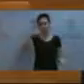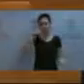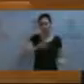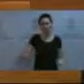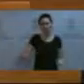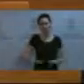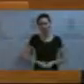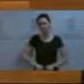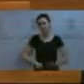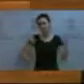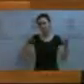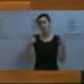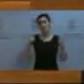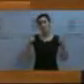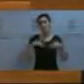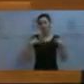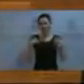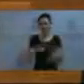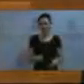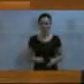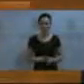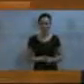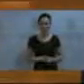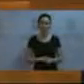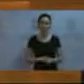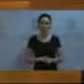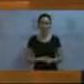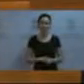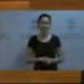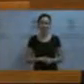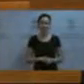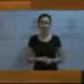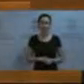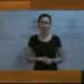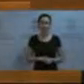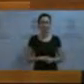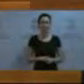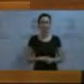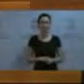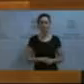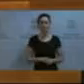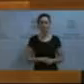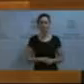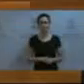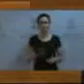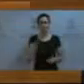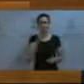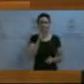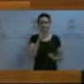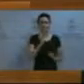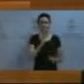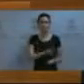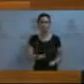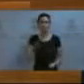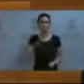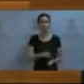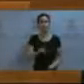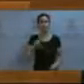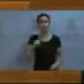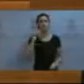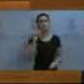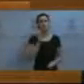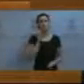de ustedes. Me alegro mucho de que, seguro que movido por el resultado de haberle hecho esta pregunta,